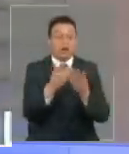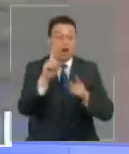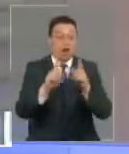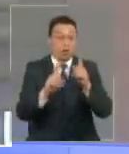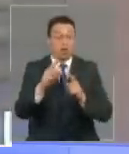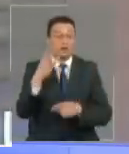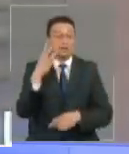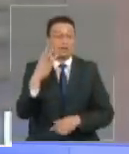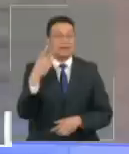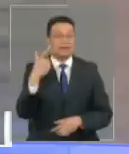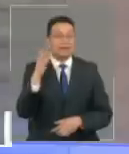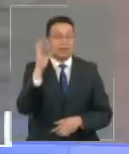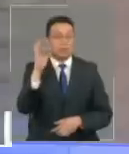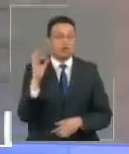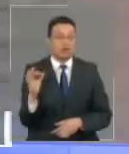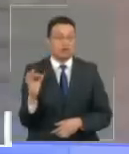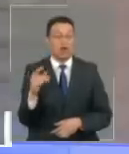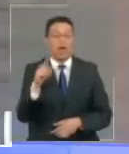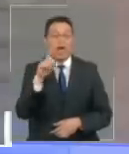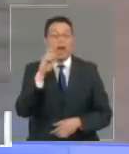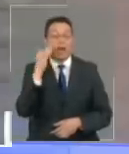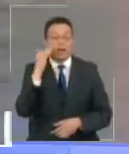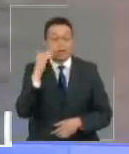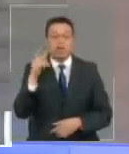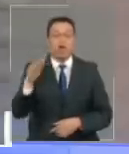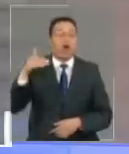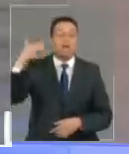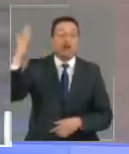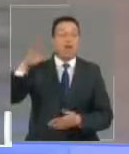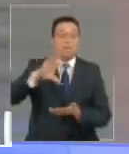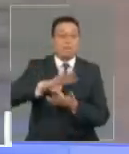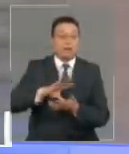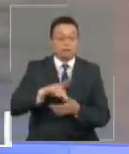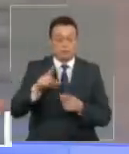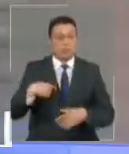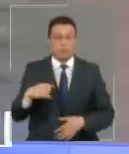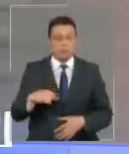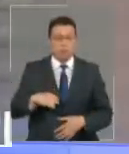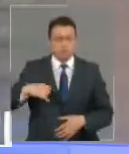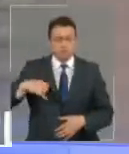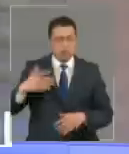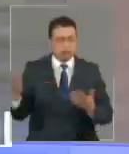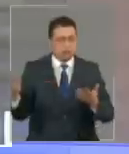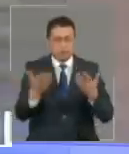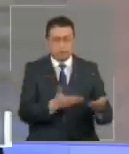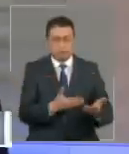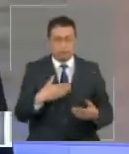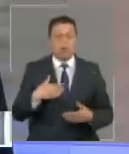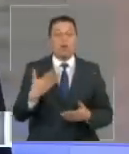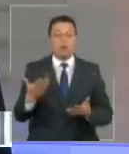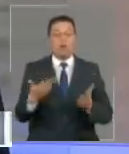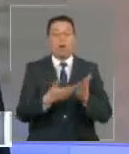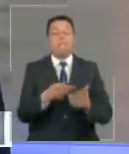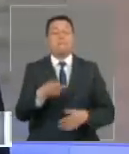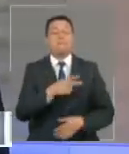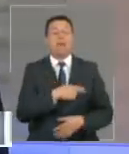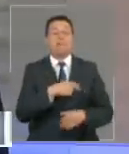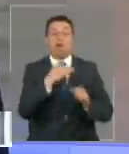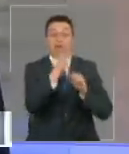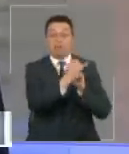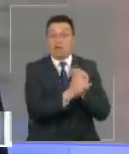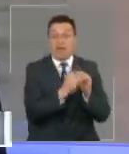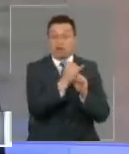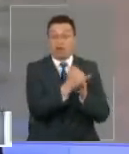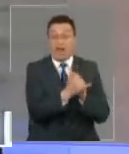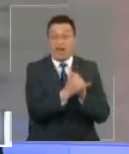el 37% son niños migrantes. Y estamos tremendamente orgullosos, además, de haber sido postulados a un premio